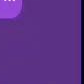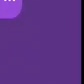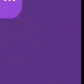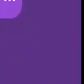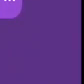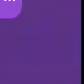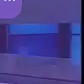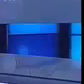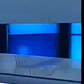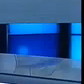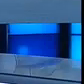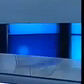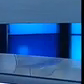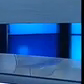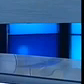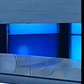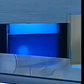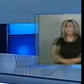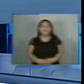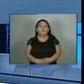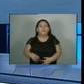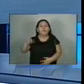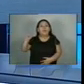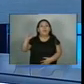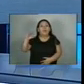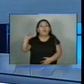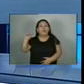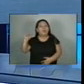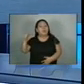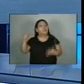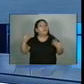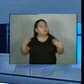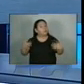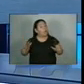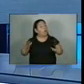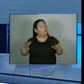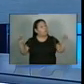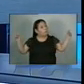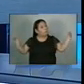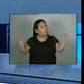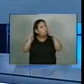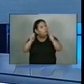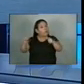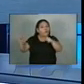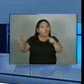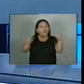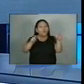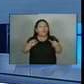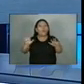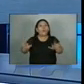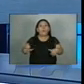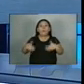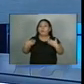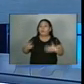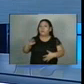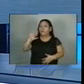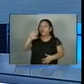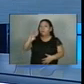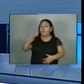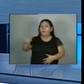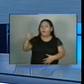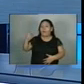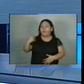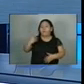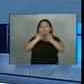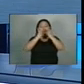presentó. La aseguradora AXA se encuentra de manteles largos, celebrando medio siglo de brindar protección a